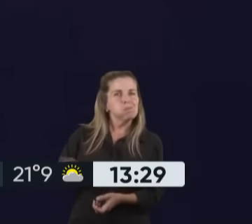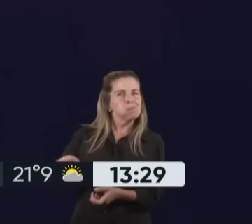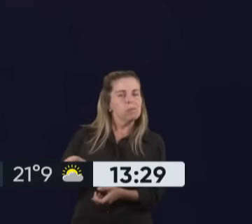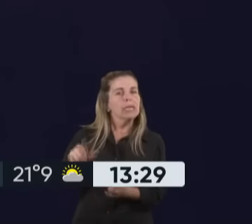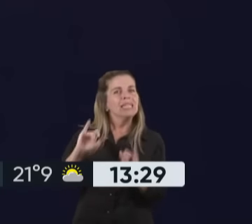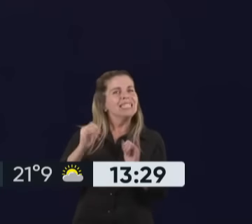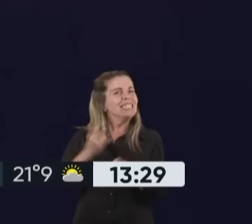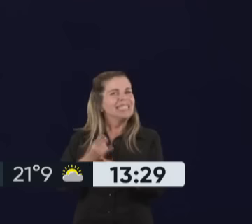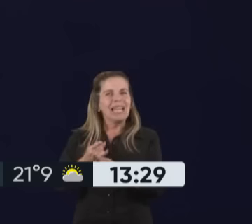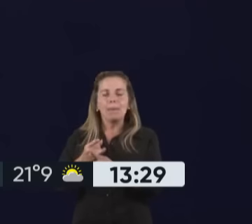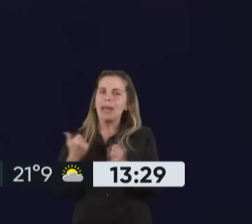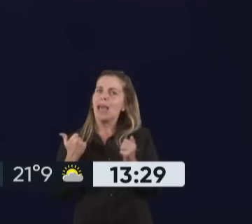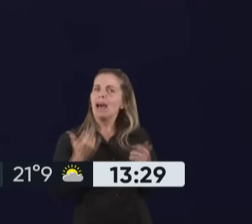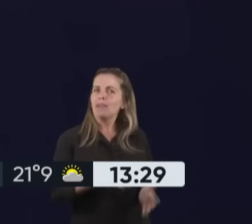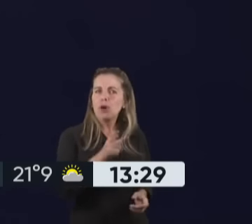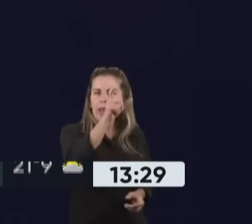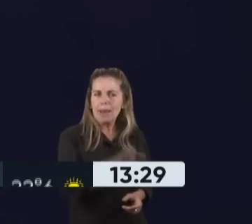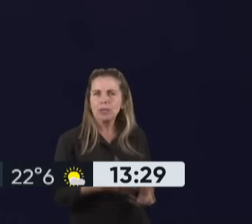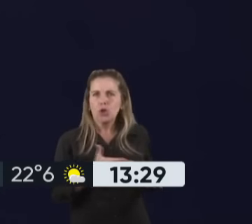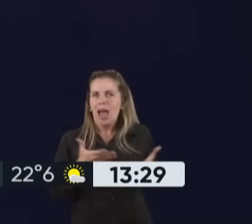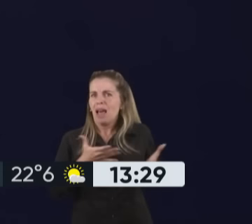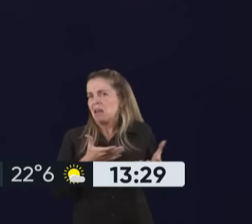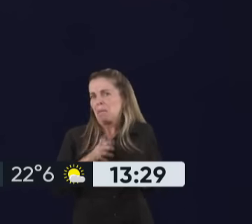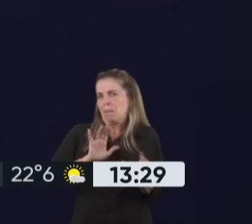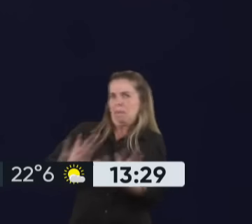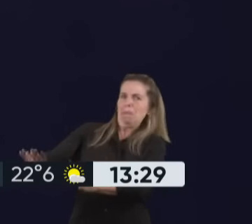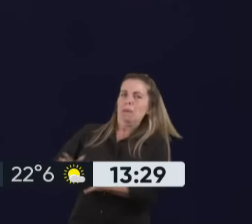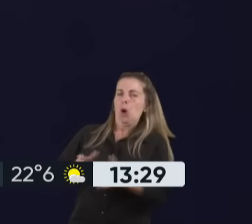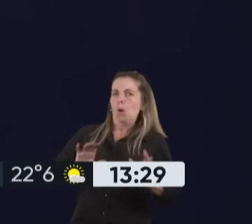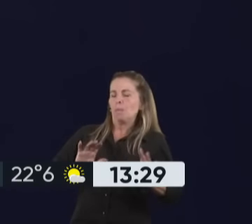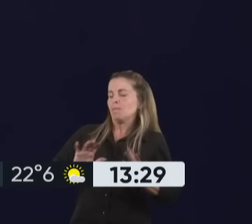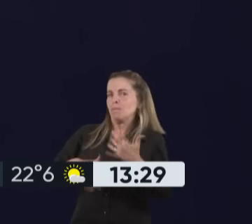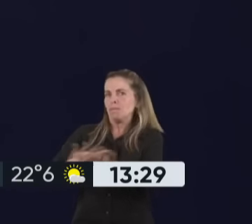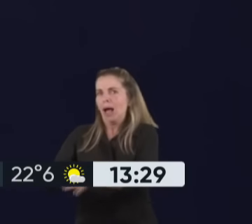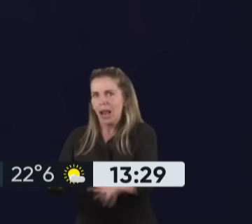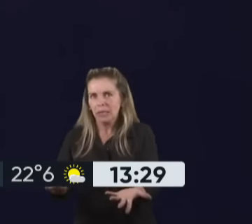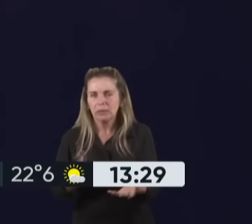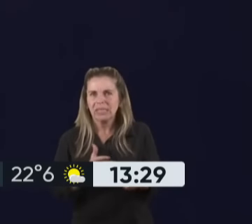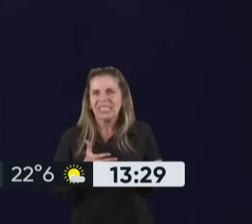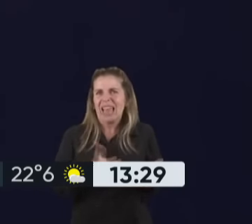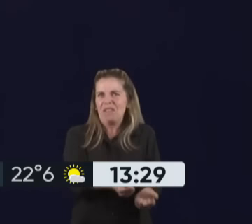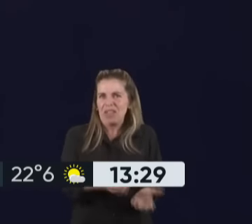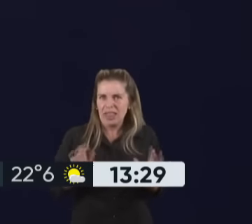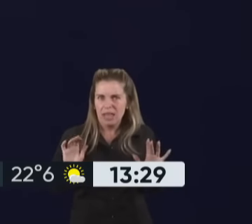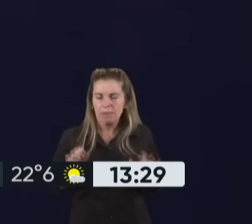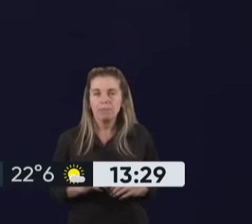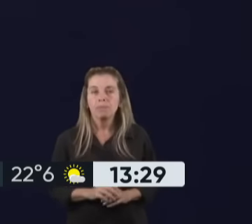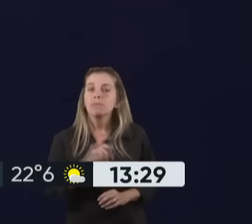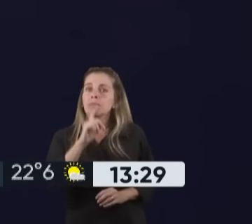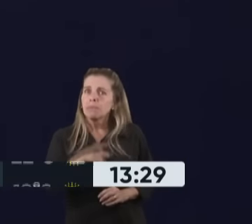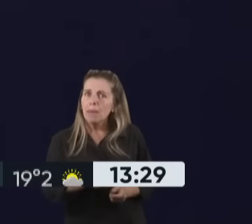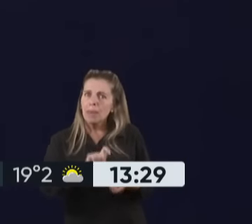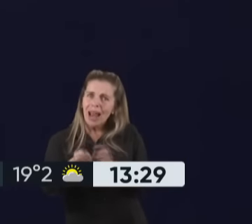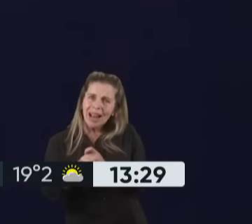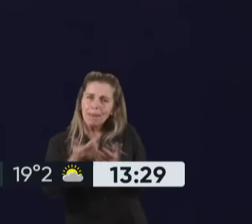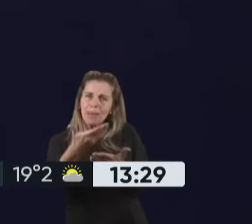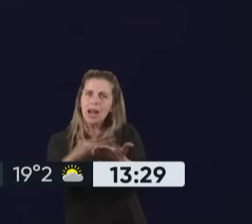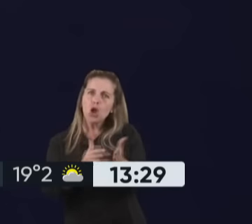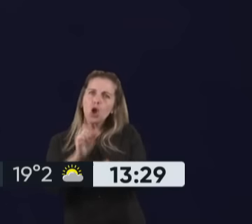a favor de quien se defiende. Otro tema muy importante, al cambiar la doctrina zaffaronista,